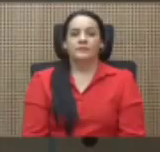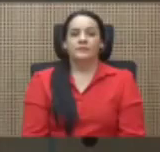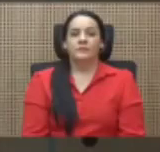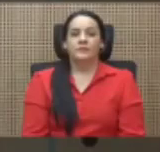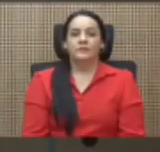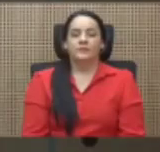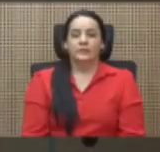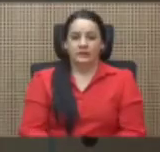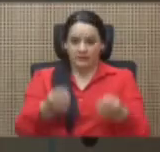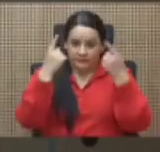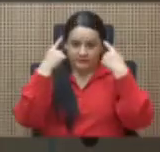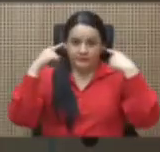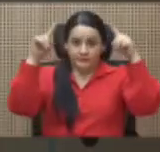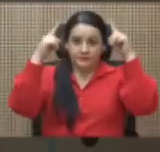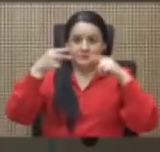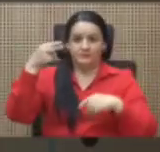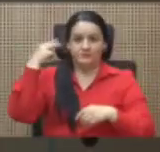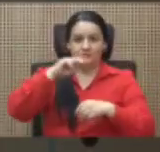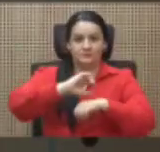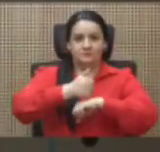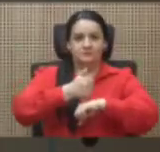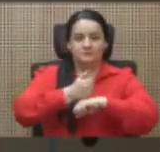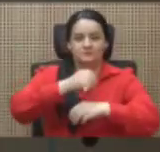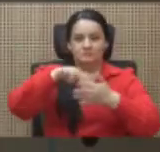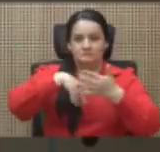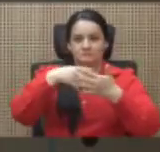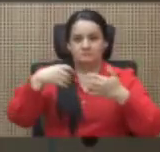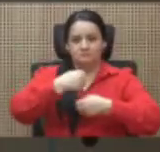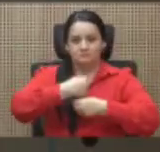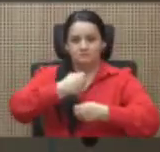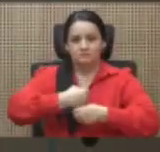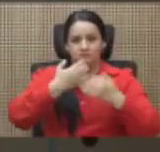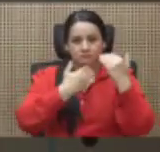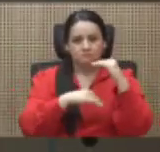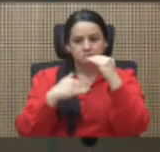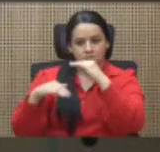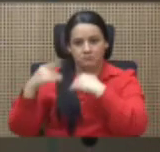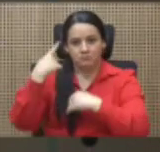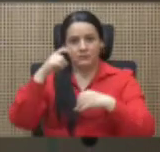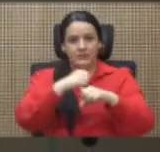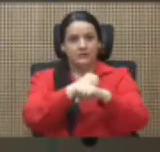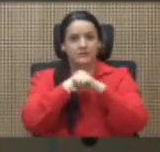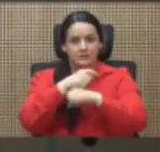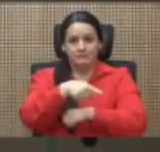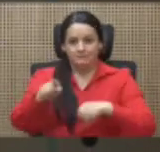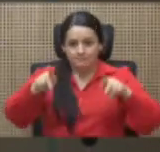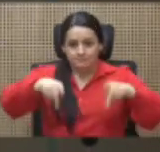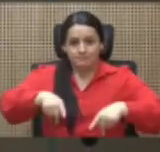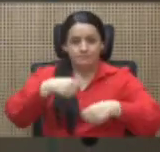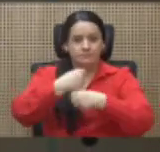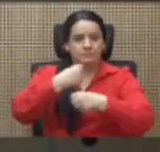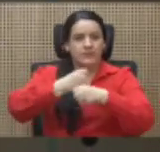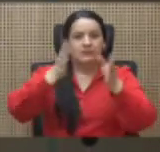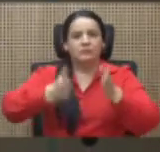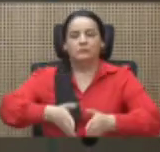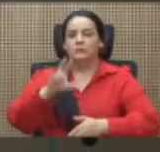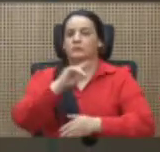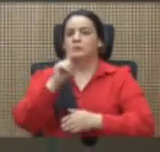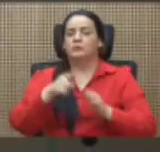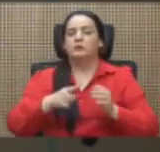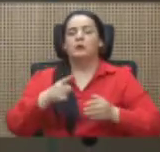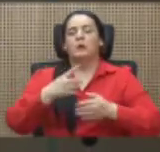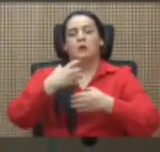logro histórico de establecer jornadas laborales limitadas para asegurar que las personas trabajadoras no se vean expuestas a